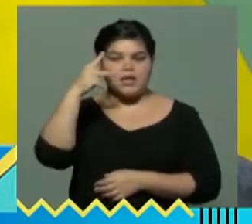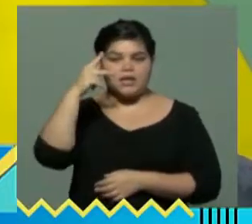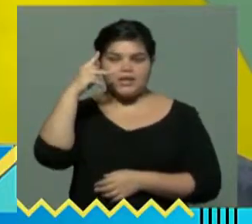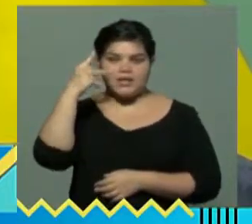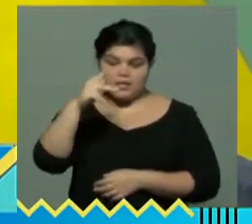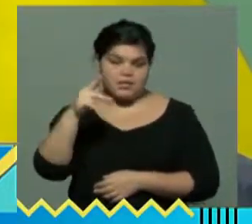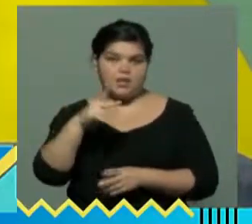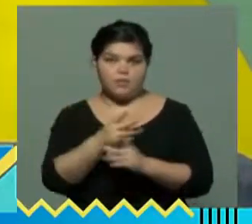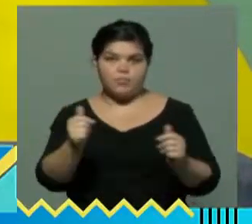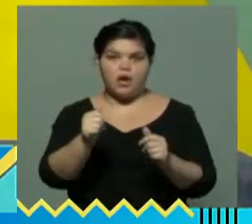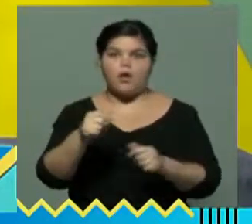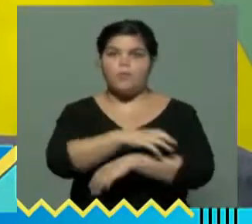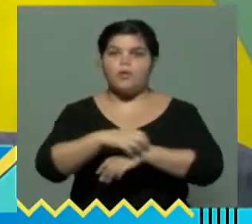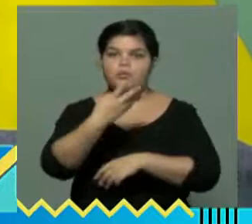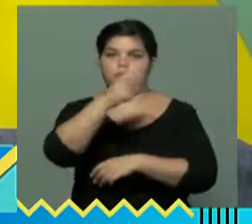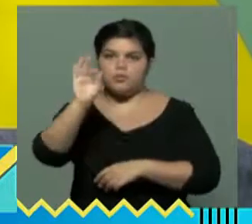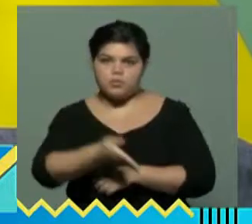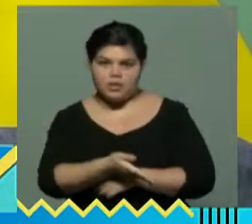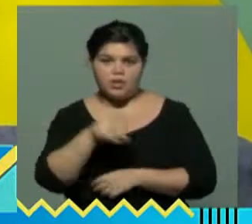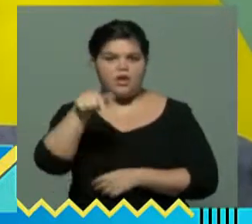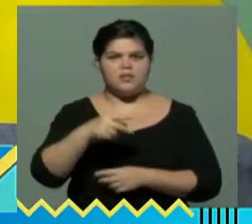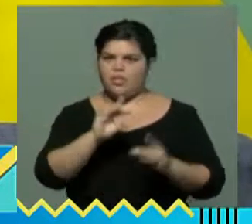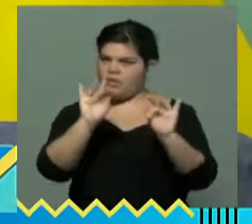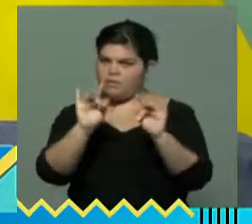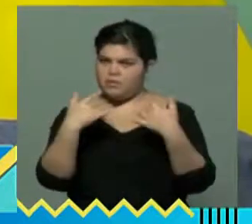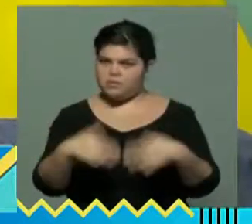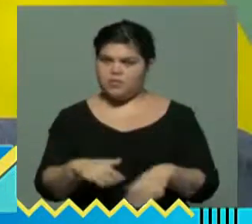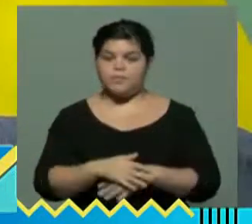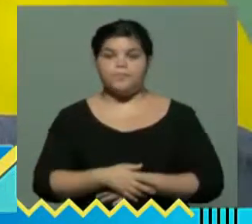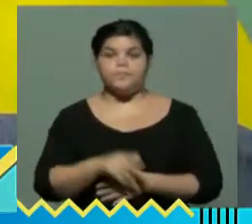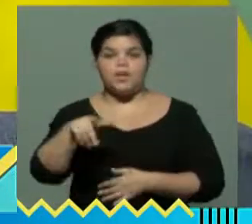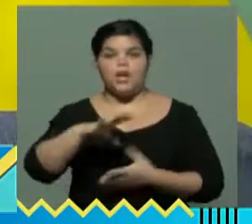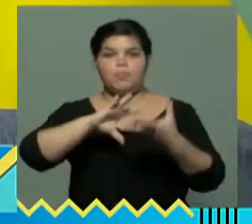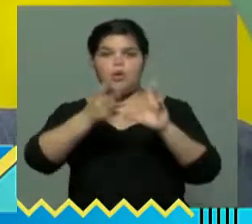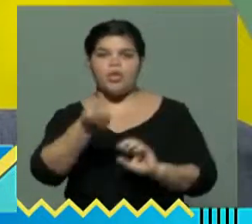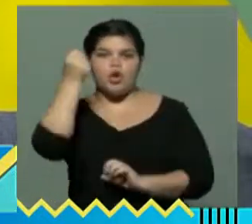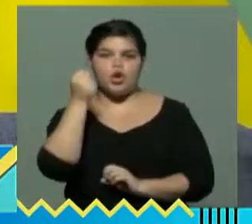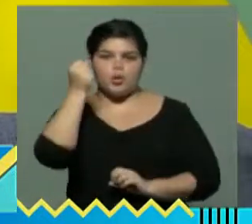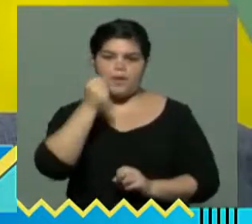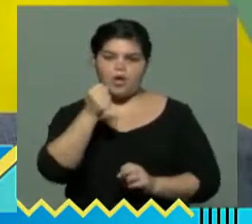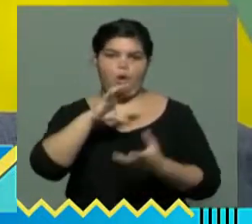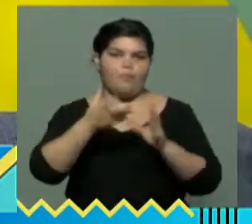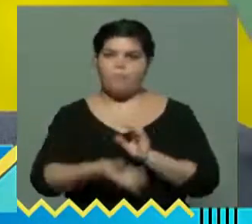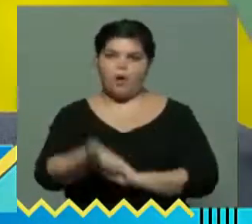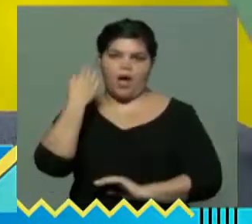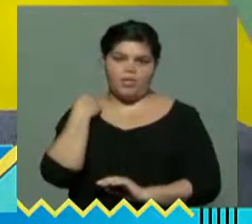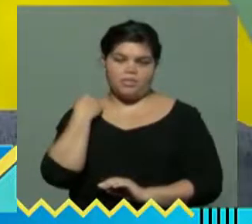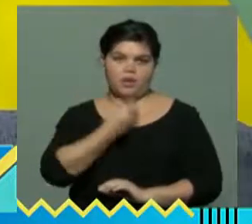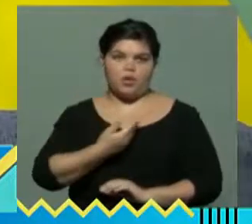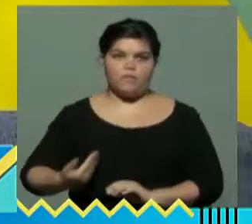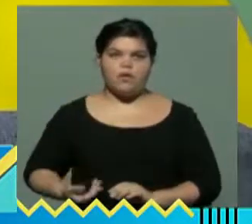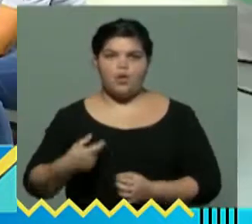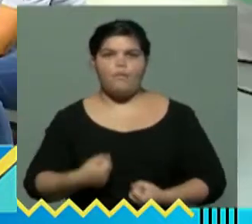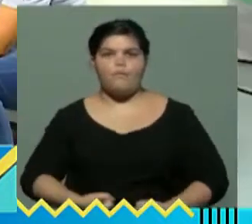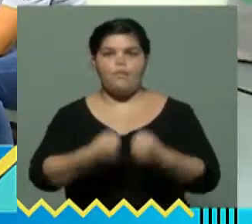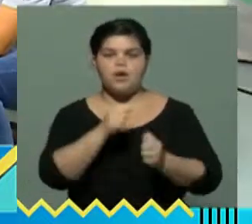pobreza del 40%. Era una situación complicada. El modelo económico del gobierno anterior era ese, ¿no? Fortalecer el mercado